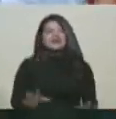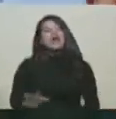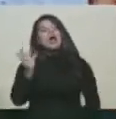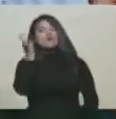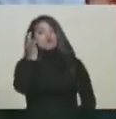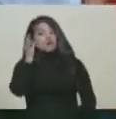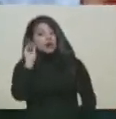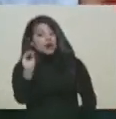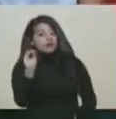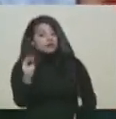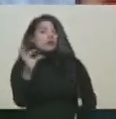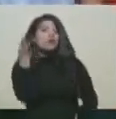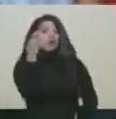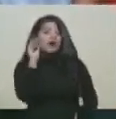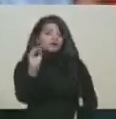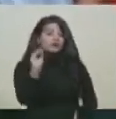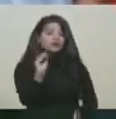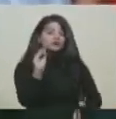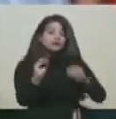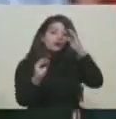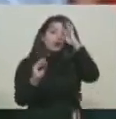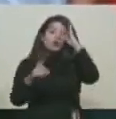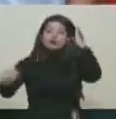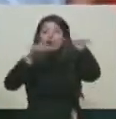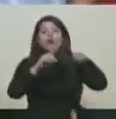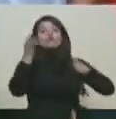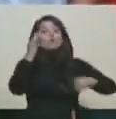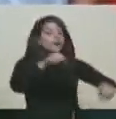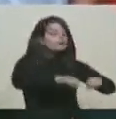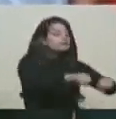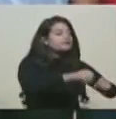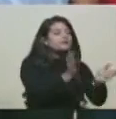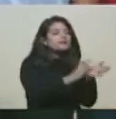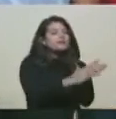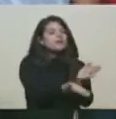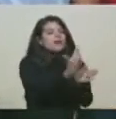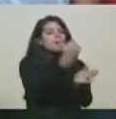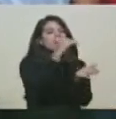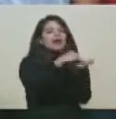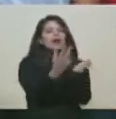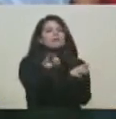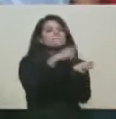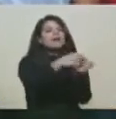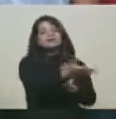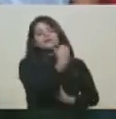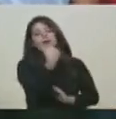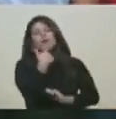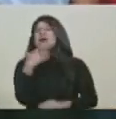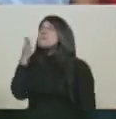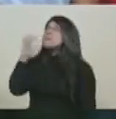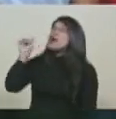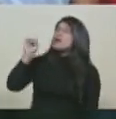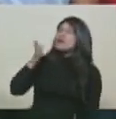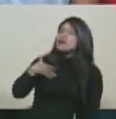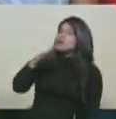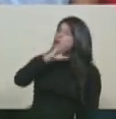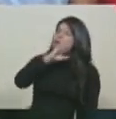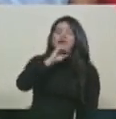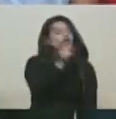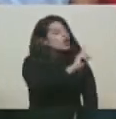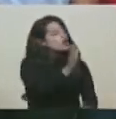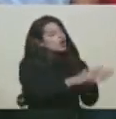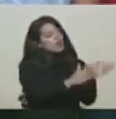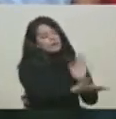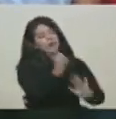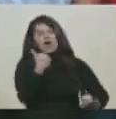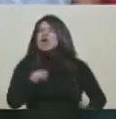día paran a todo el mundo tempranito. No, mamá, que no. Párese a votar. No, mi